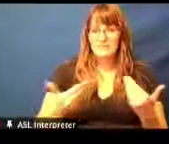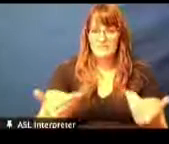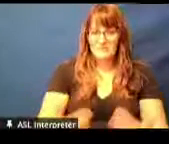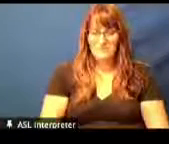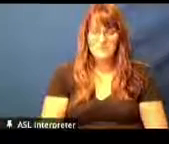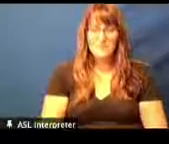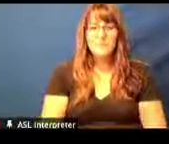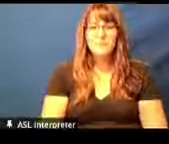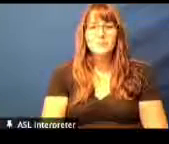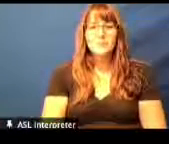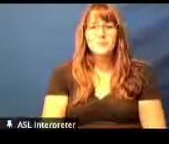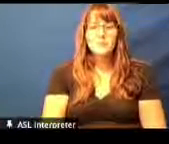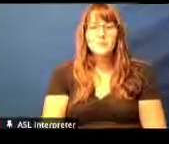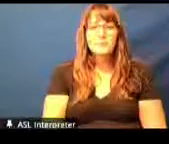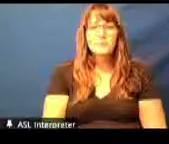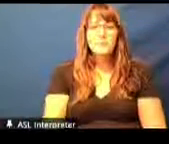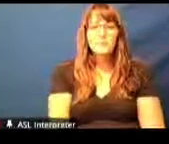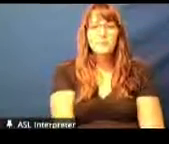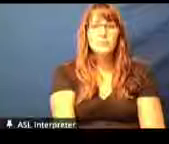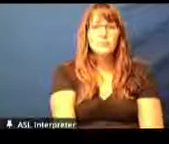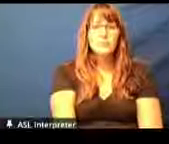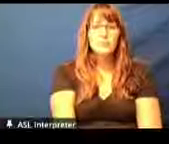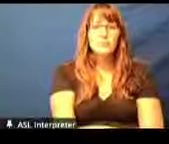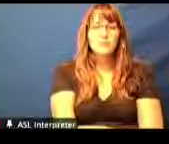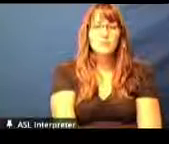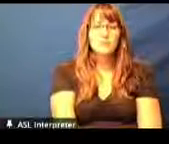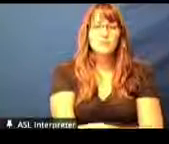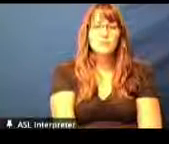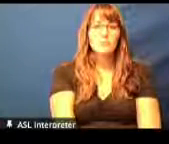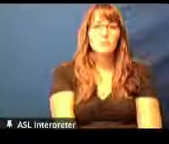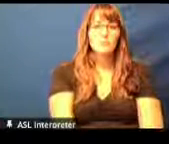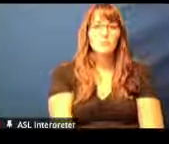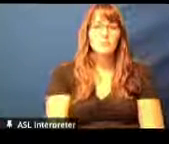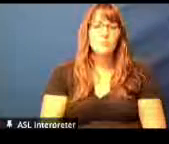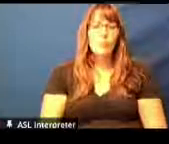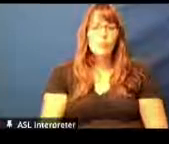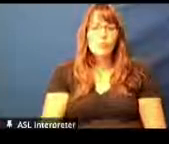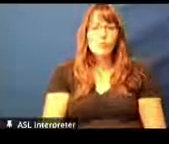que deseen escuchar la reunión en español, llamen al